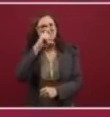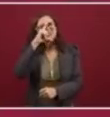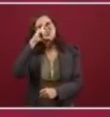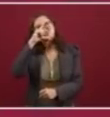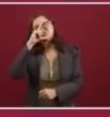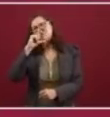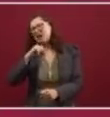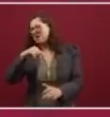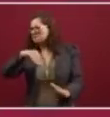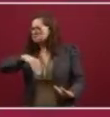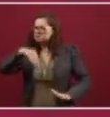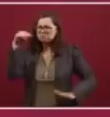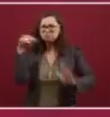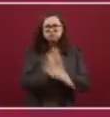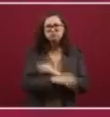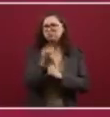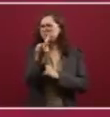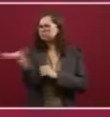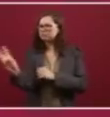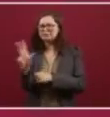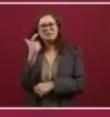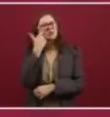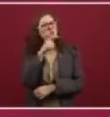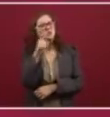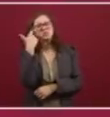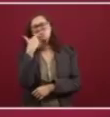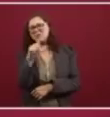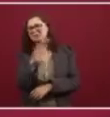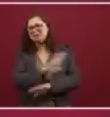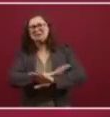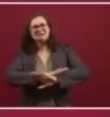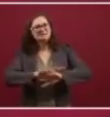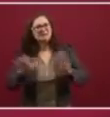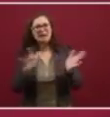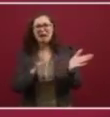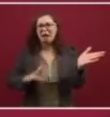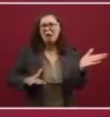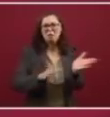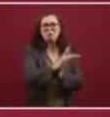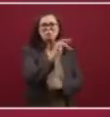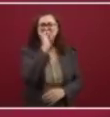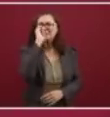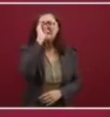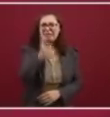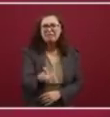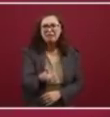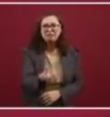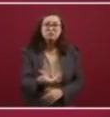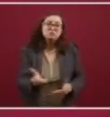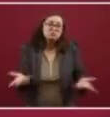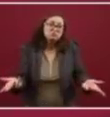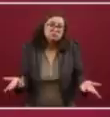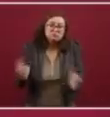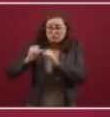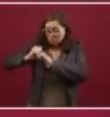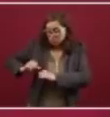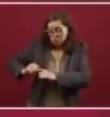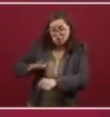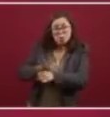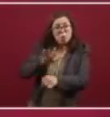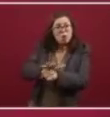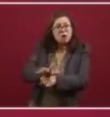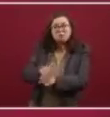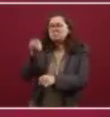perdió popularidad, ya no tiene autoridad, porque cuando una autoridad no tiene